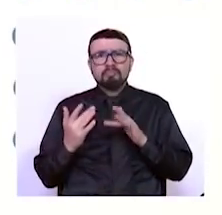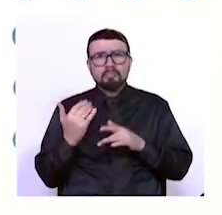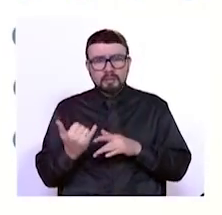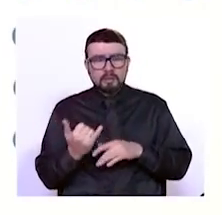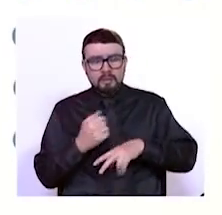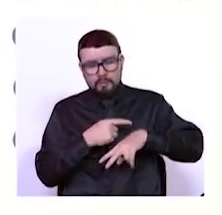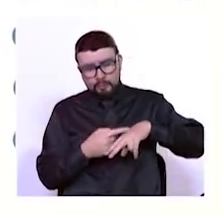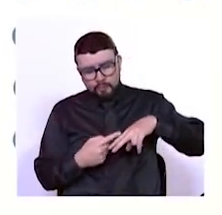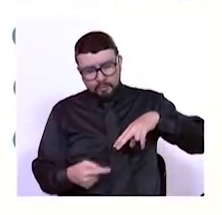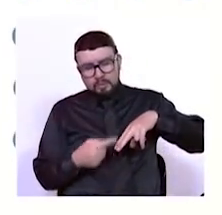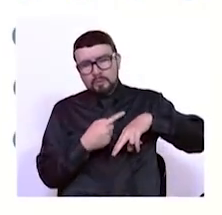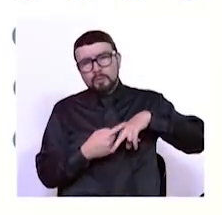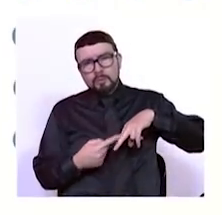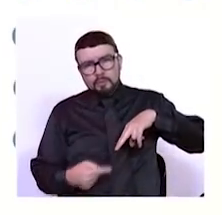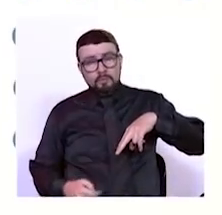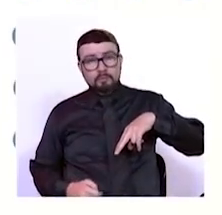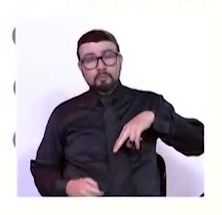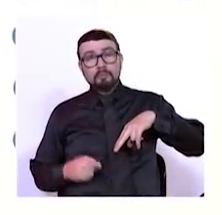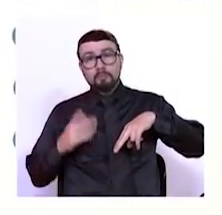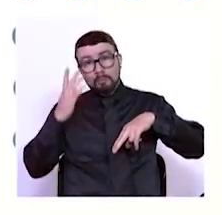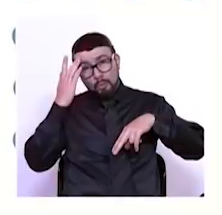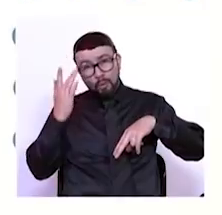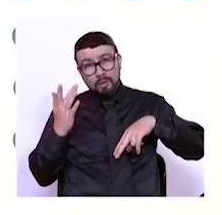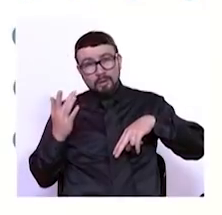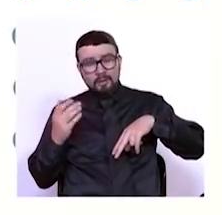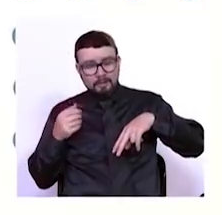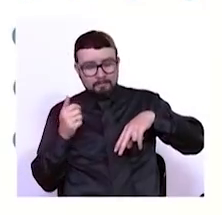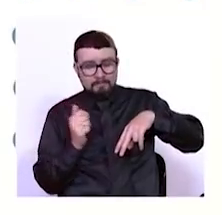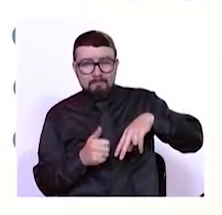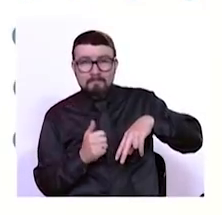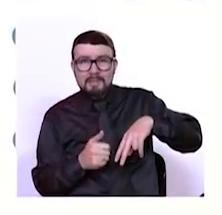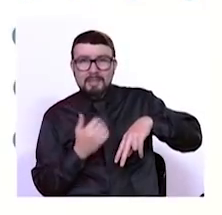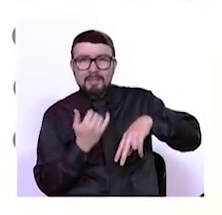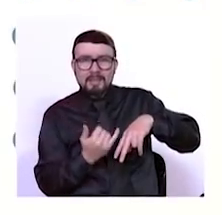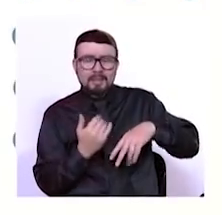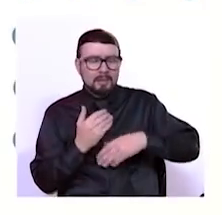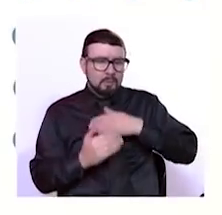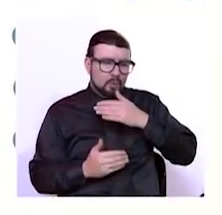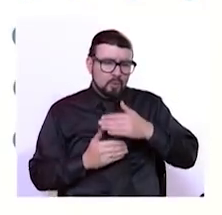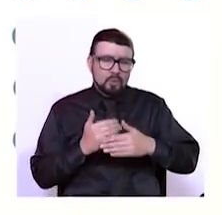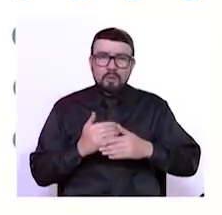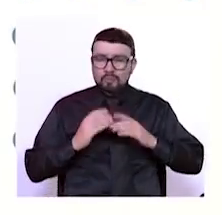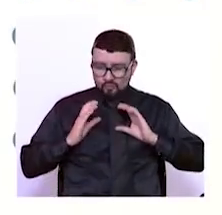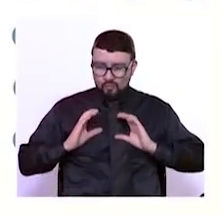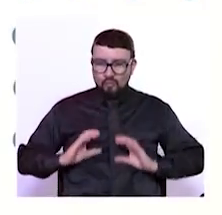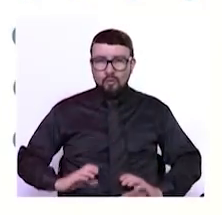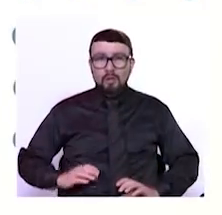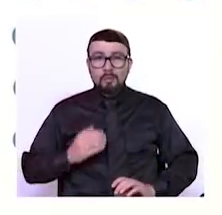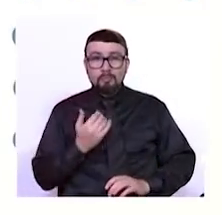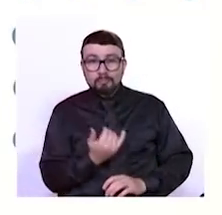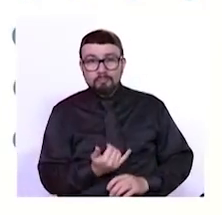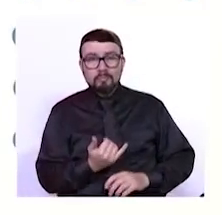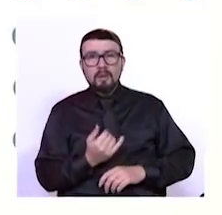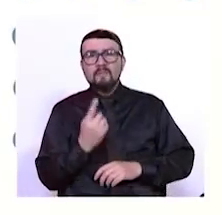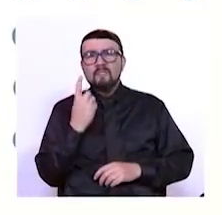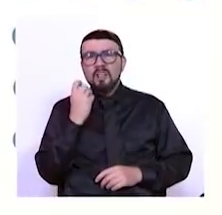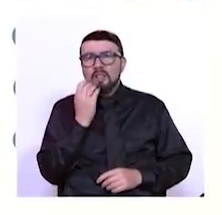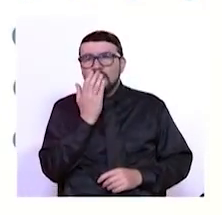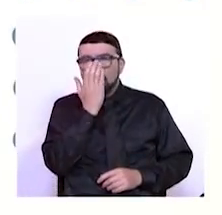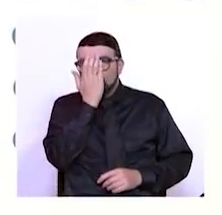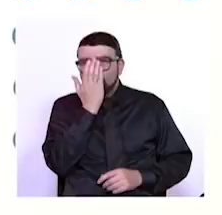úlceras venosas. ¿Por qué? Porque es el mismo proceso fisiopatológico de hipoxia